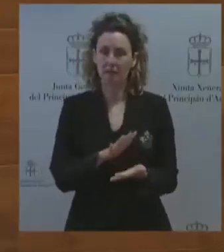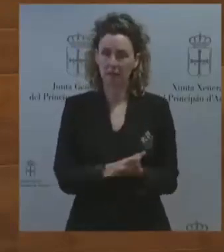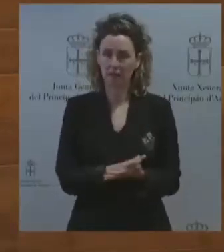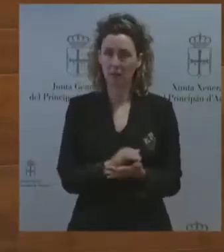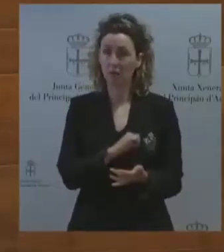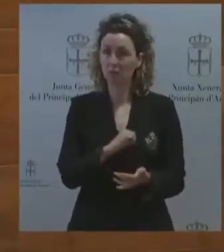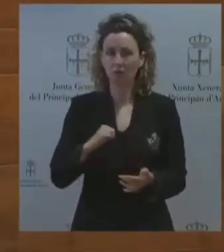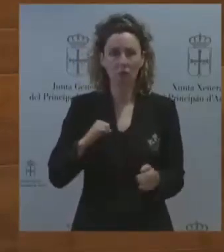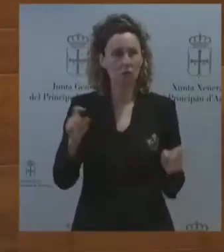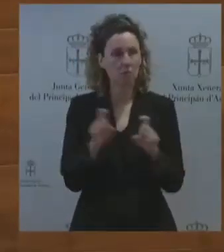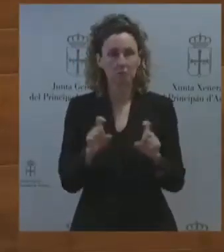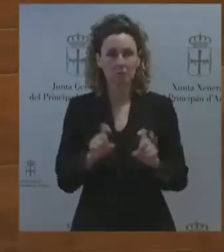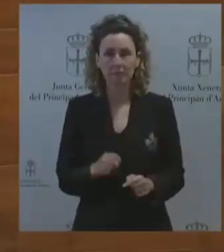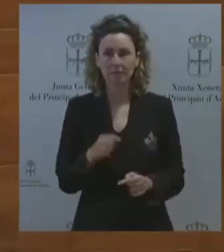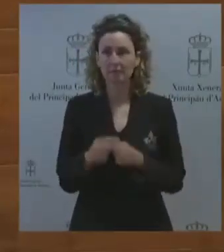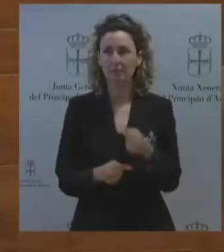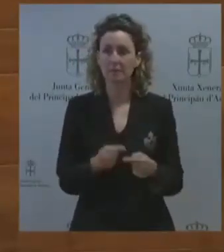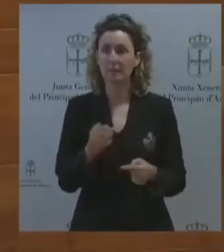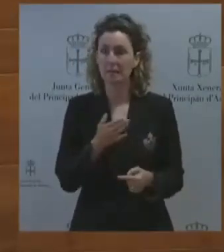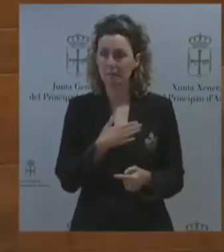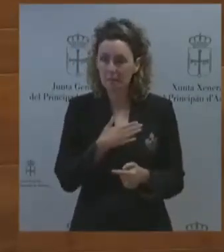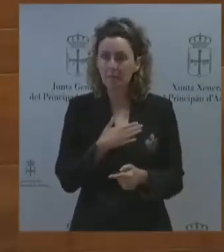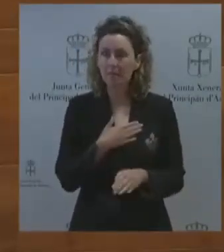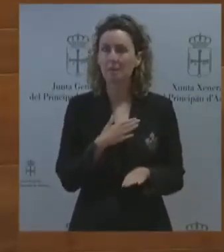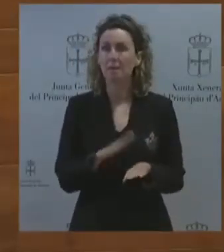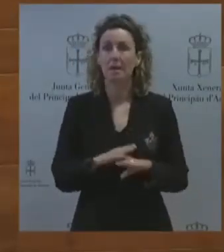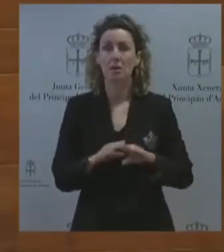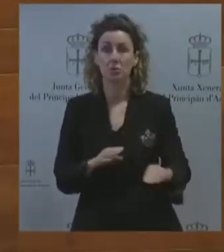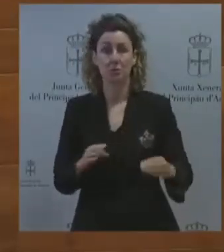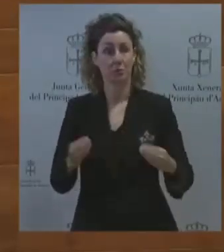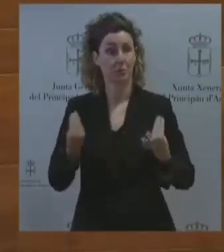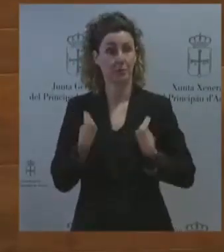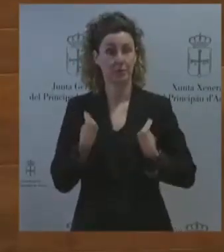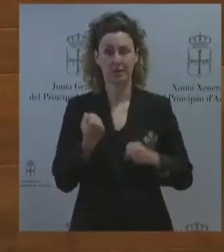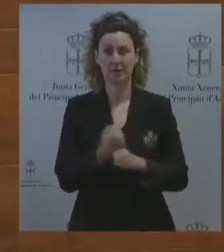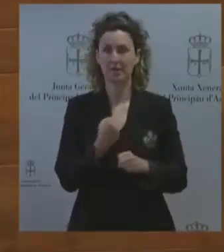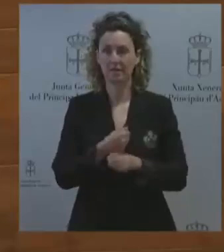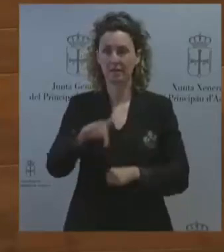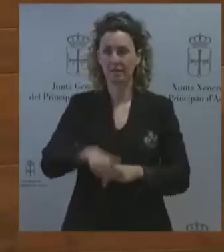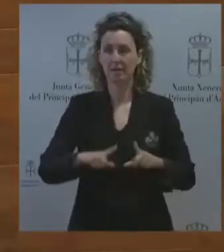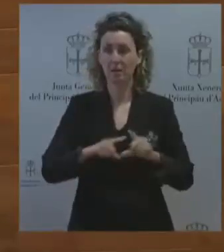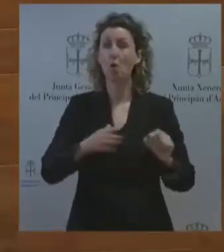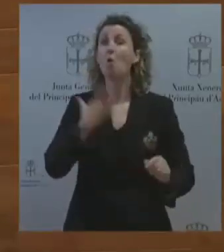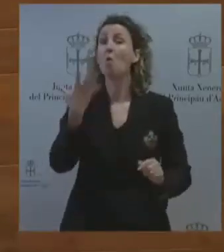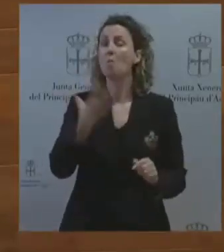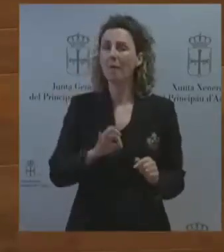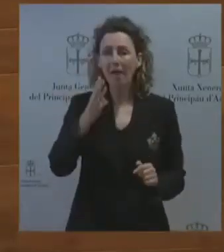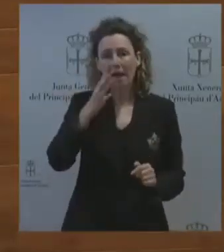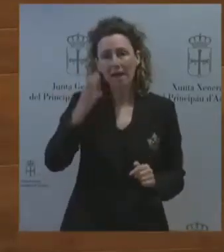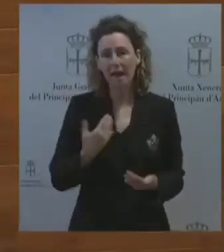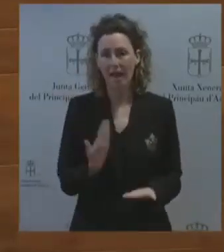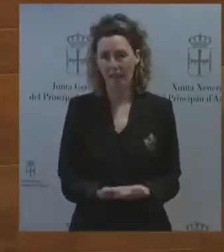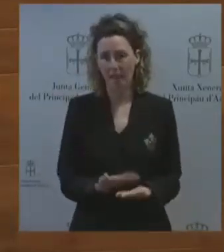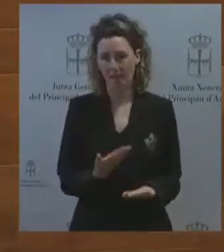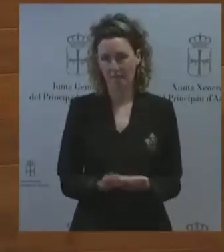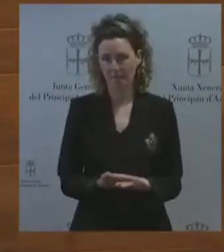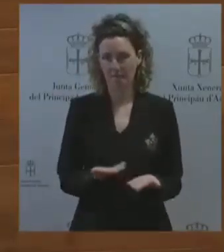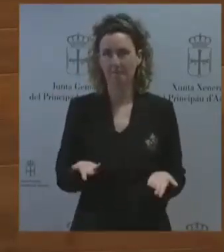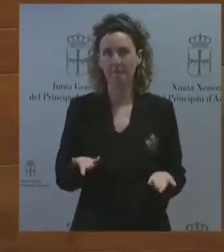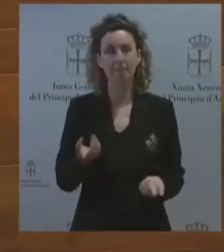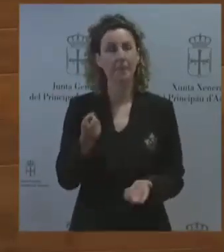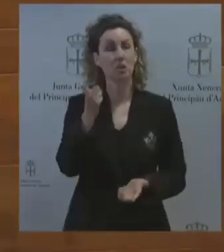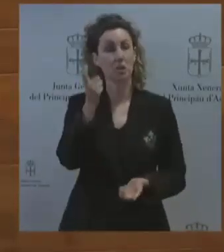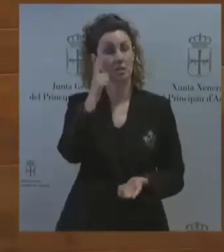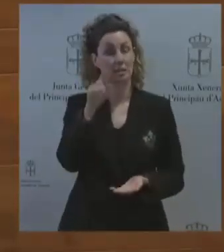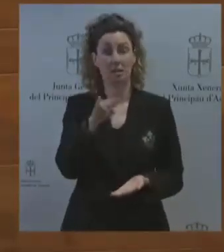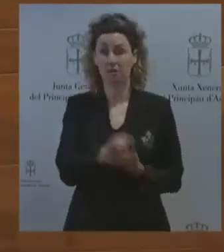y trabajar en Asturias sea posible, que sea una realidad. Sabemos y no queremos engañar a nadie que no se puede hacer de la